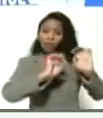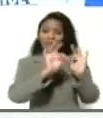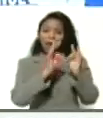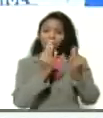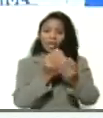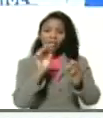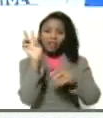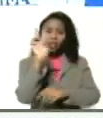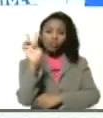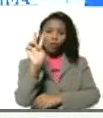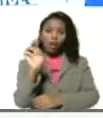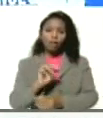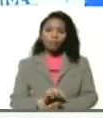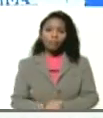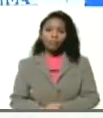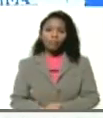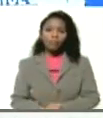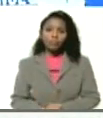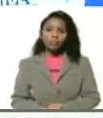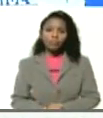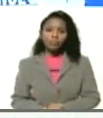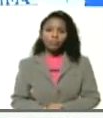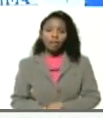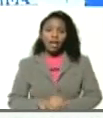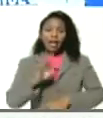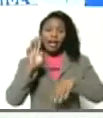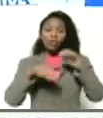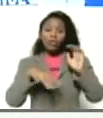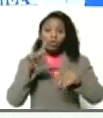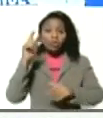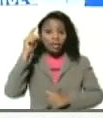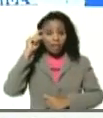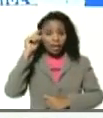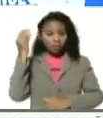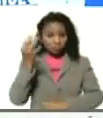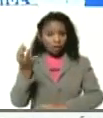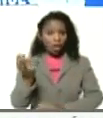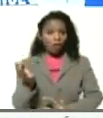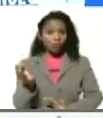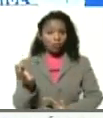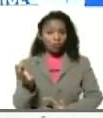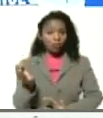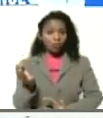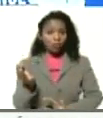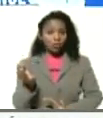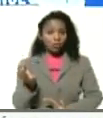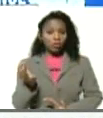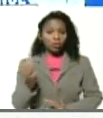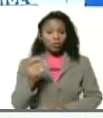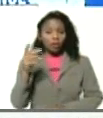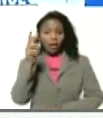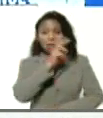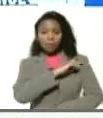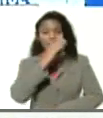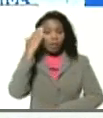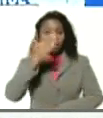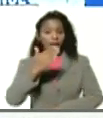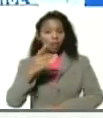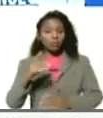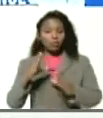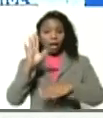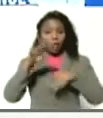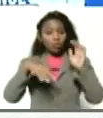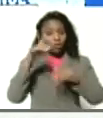venezolana son 14 días verdad almirante almirante general 14